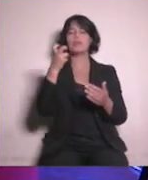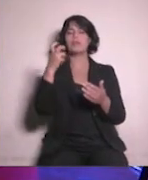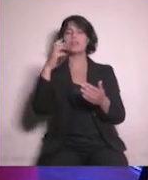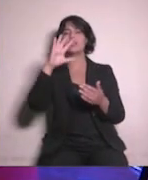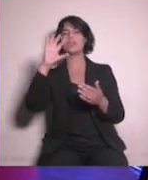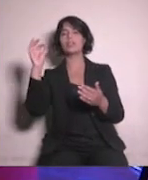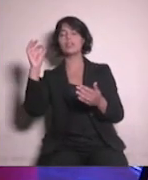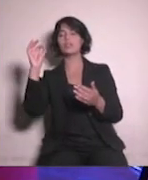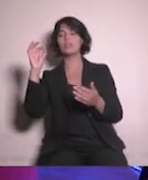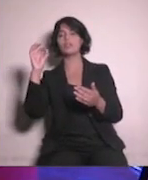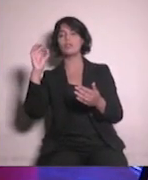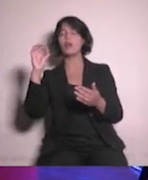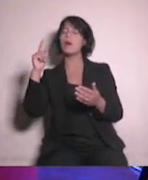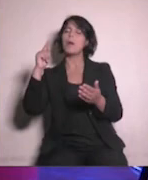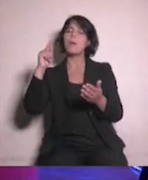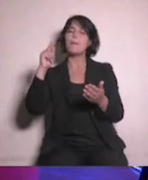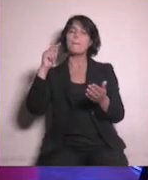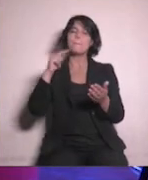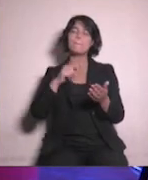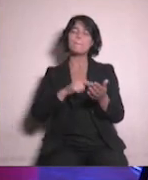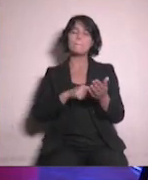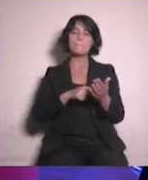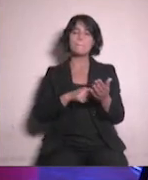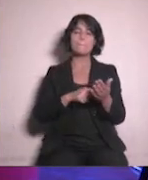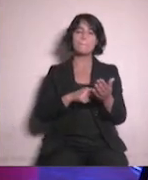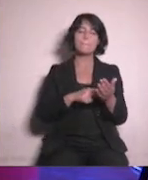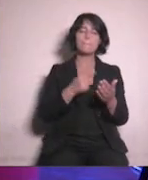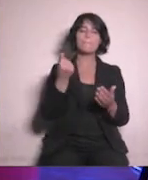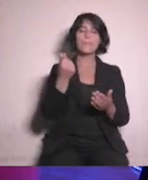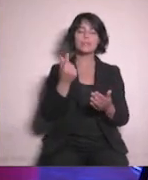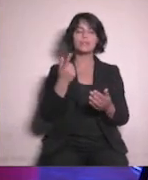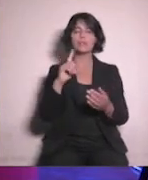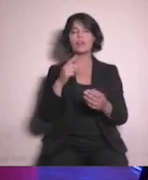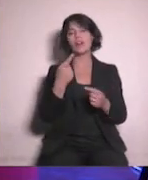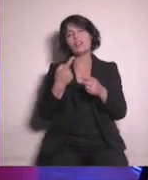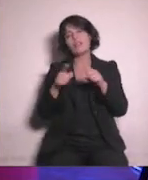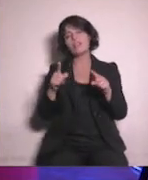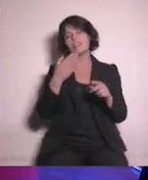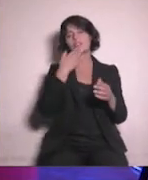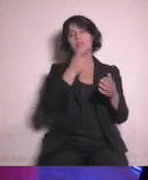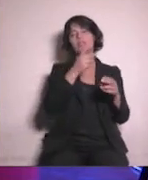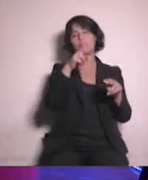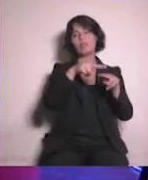pesos, en vez de 42.000 si es que hubiese estado esa plata en la AFP.